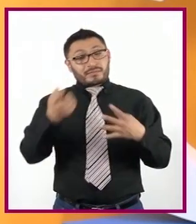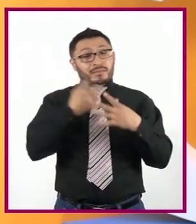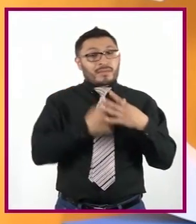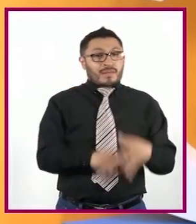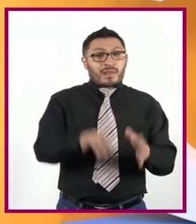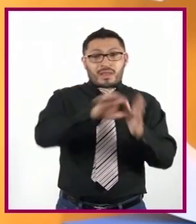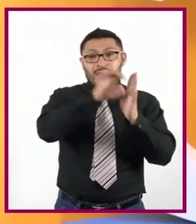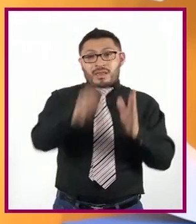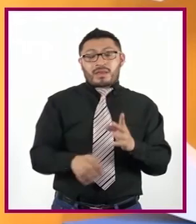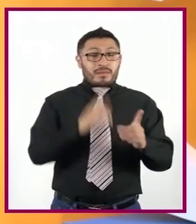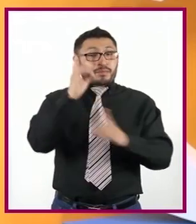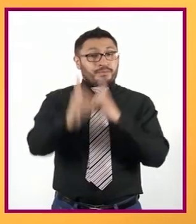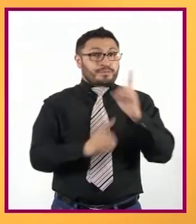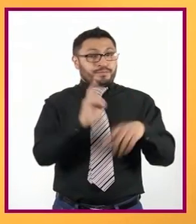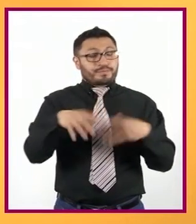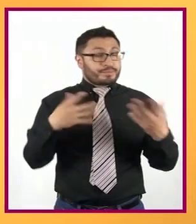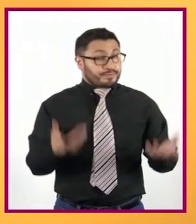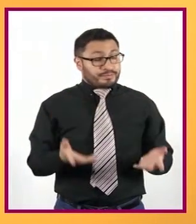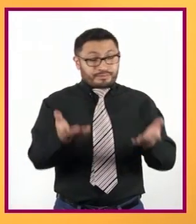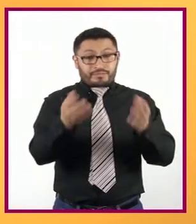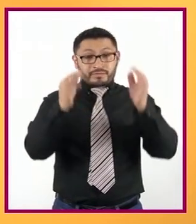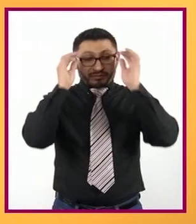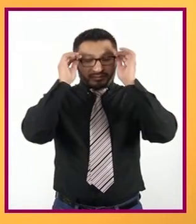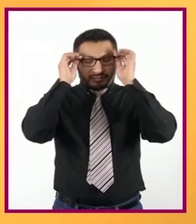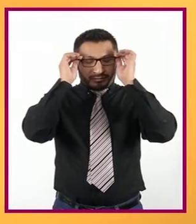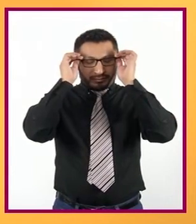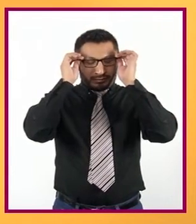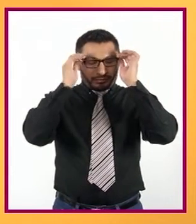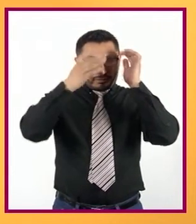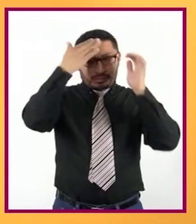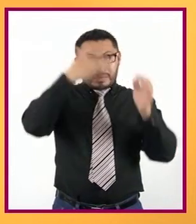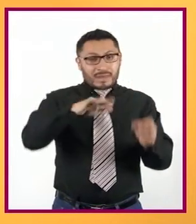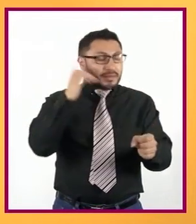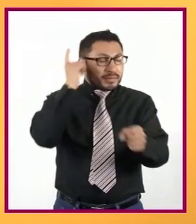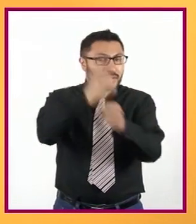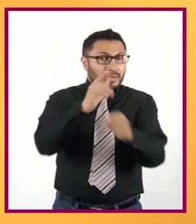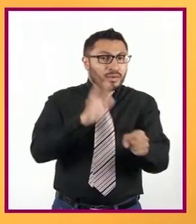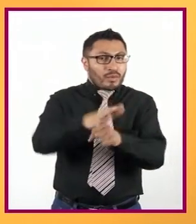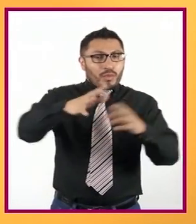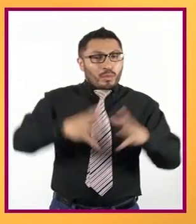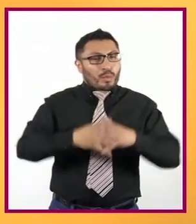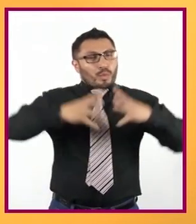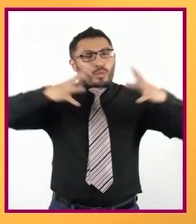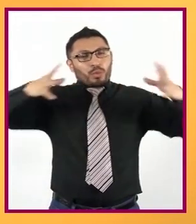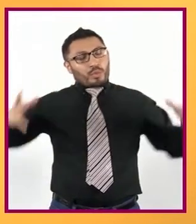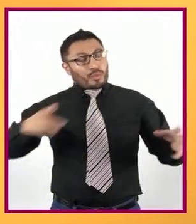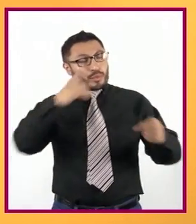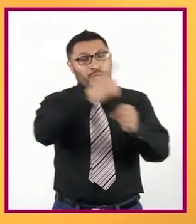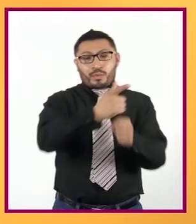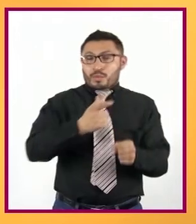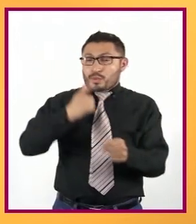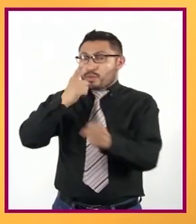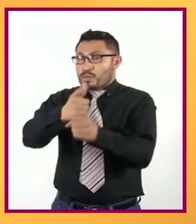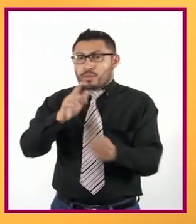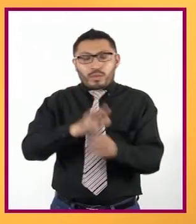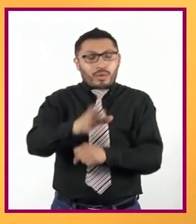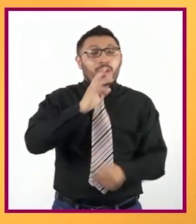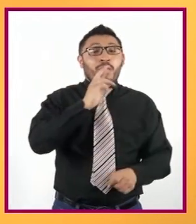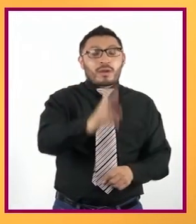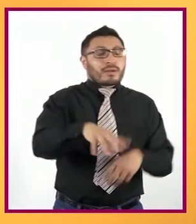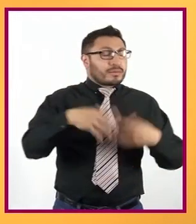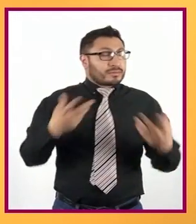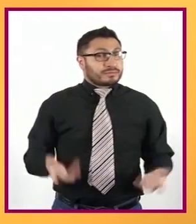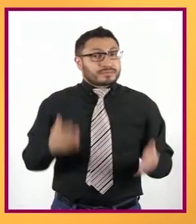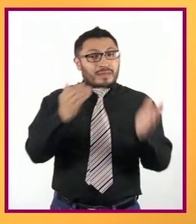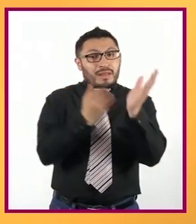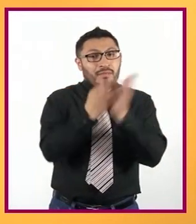con el ejemplo deportivo. Para saber cuál sería el sector más grande, identifiquemos cuál es la respuesta